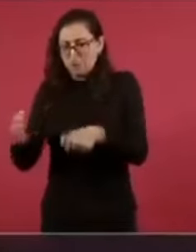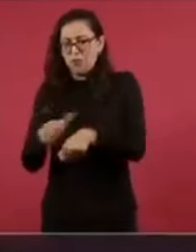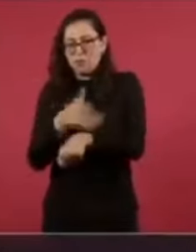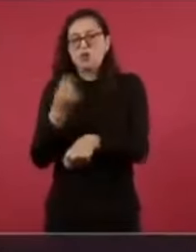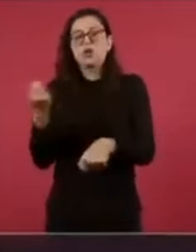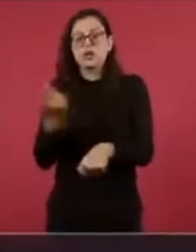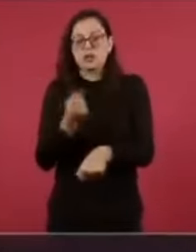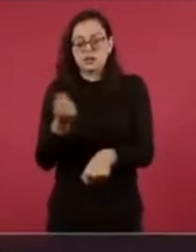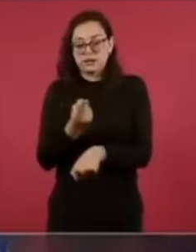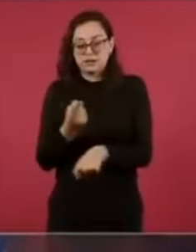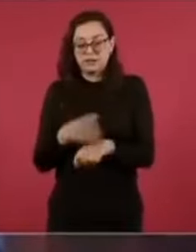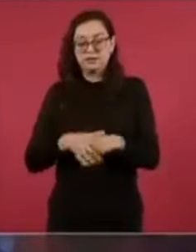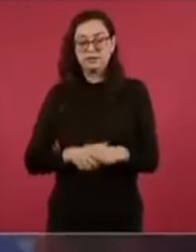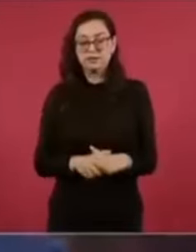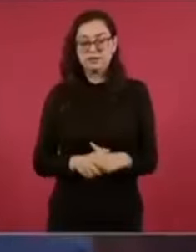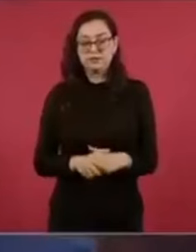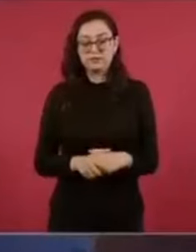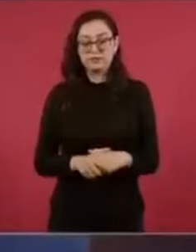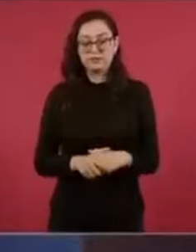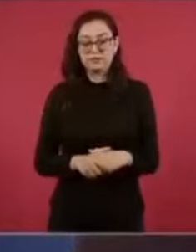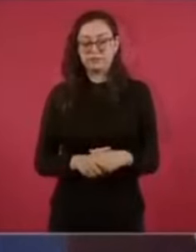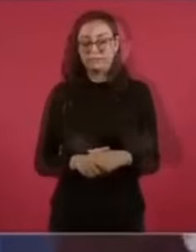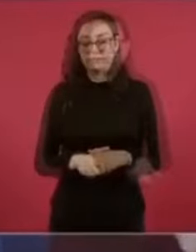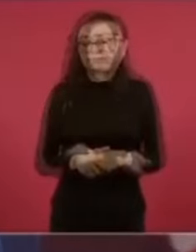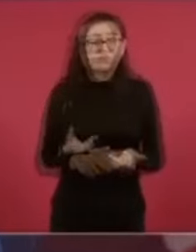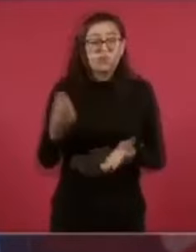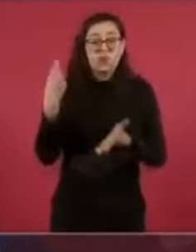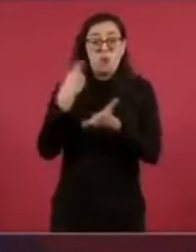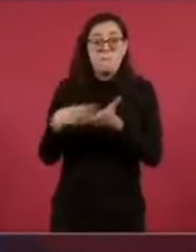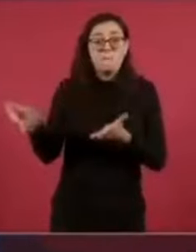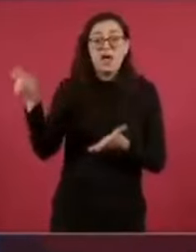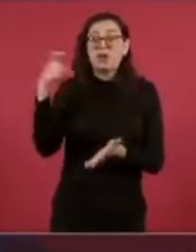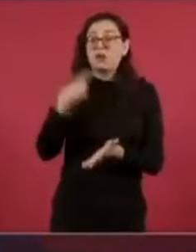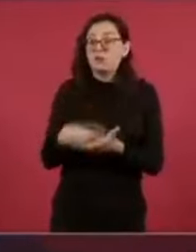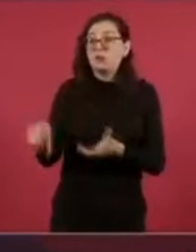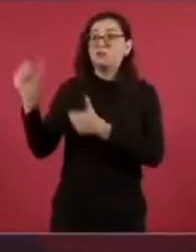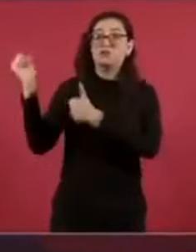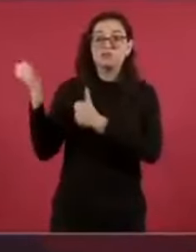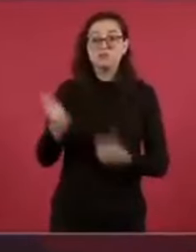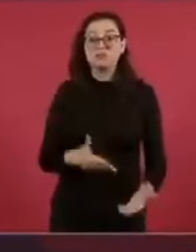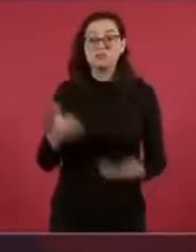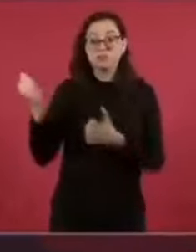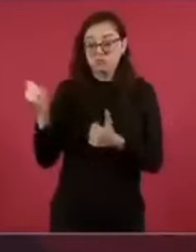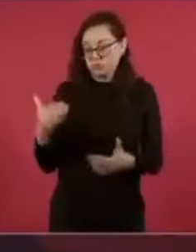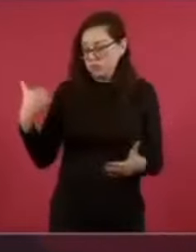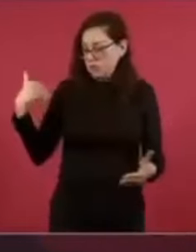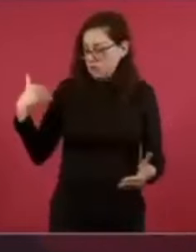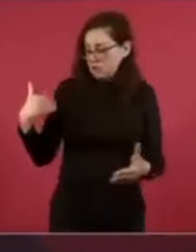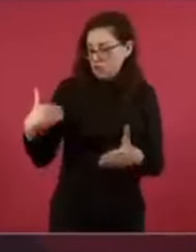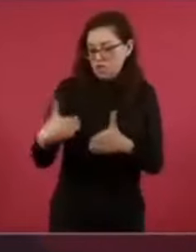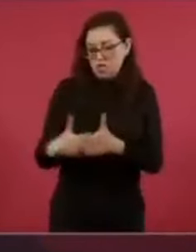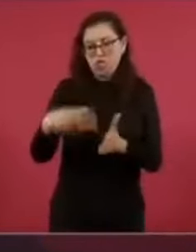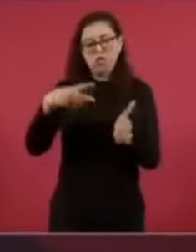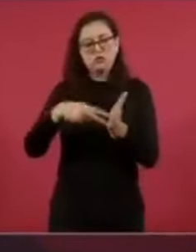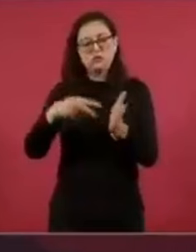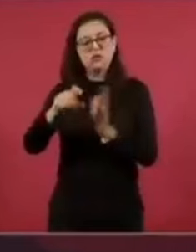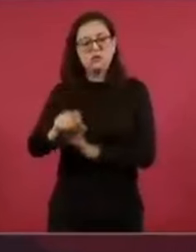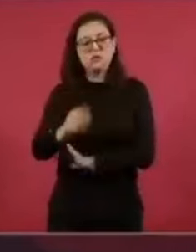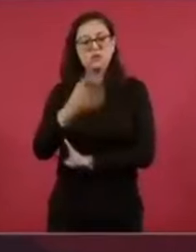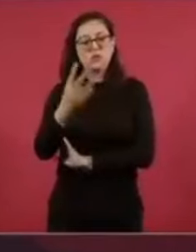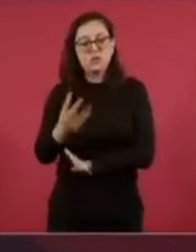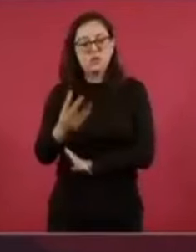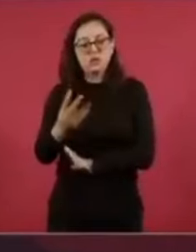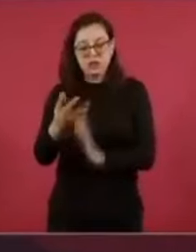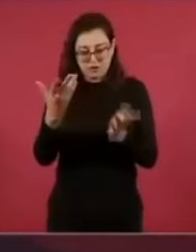extraordinaria escuchemos a nuestro presidente y ahora estamos